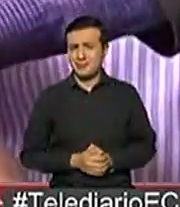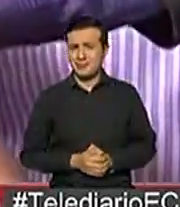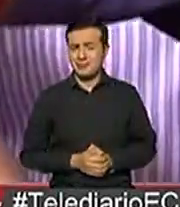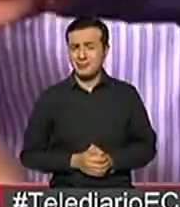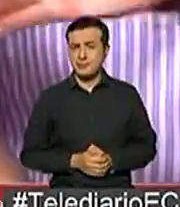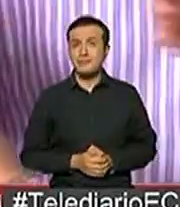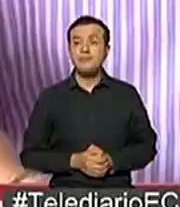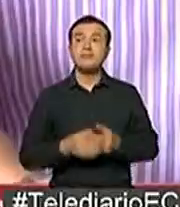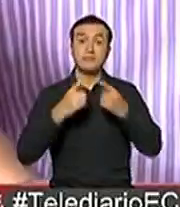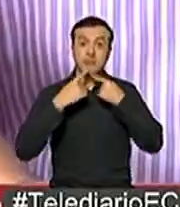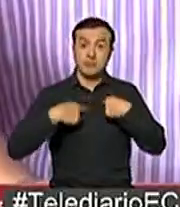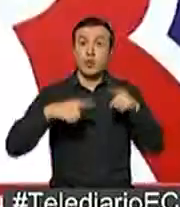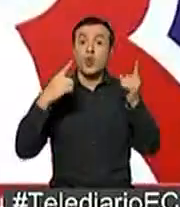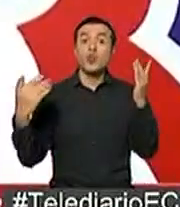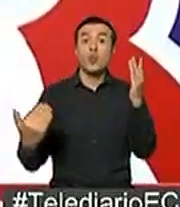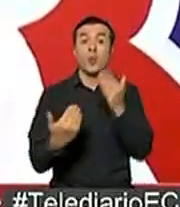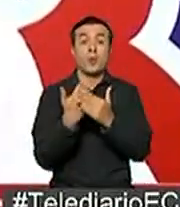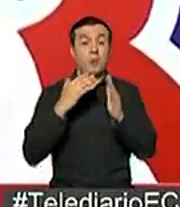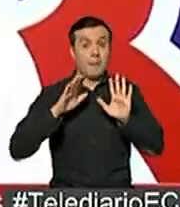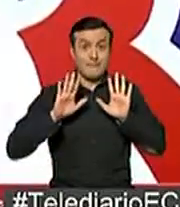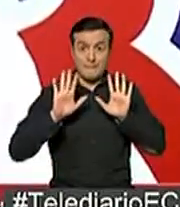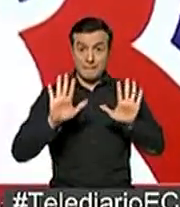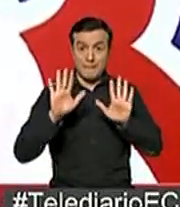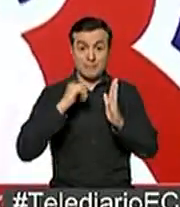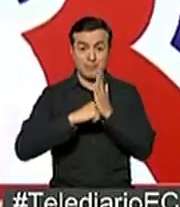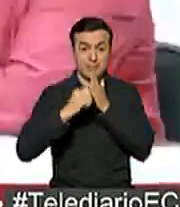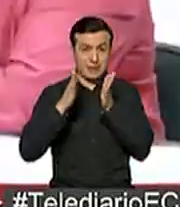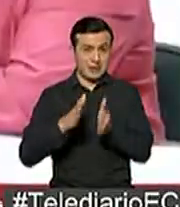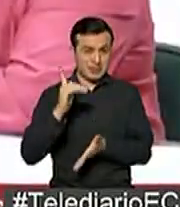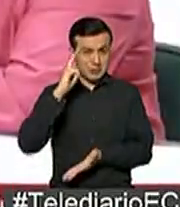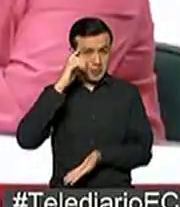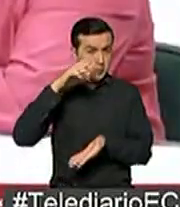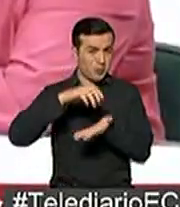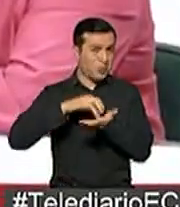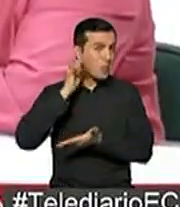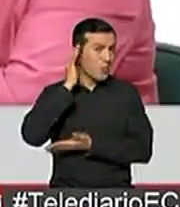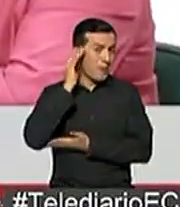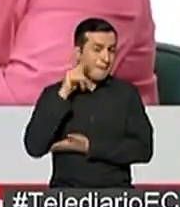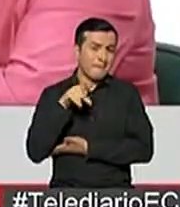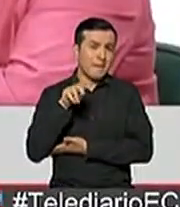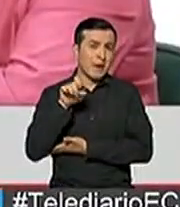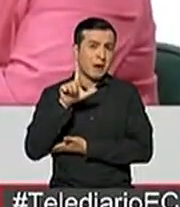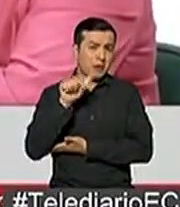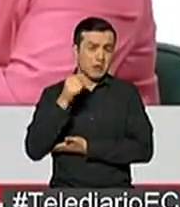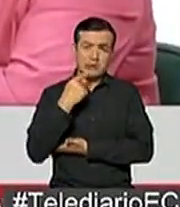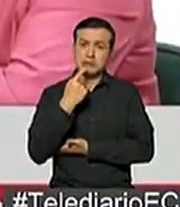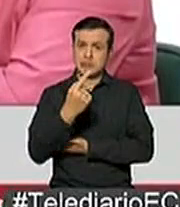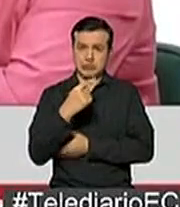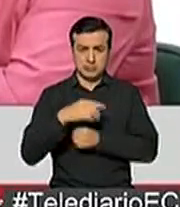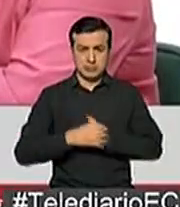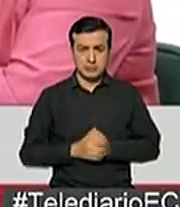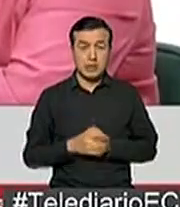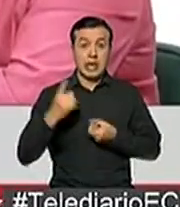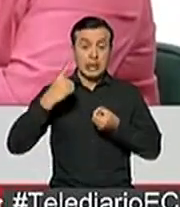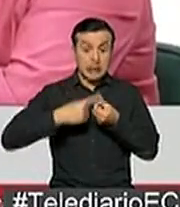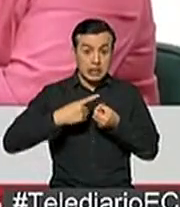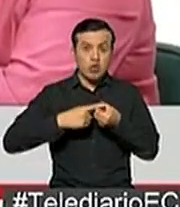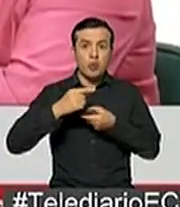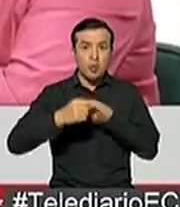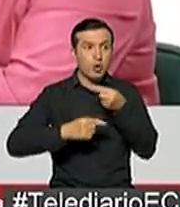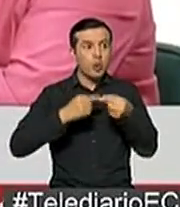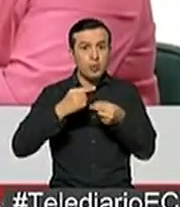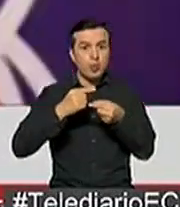sobre el anuncio de un nuevo paro nacional la ministra de gobierno maría paula romo dejó en claro mientras quitó está empezando a